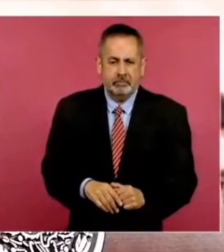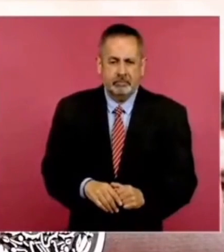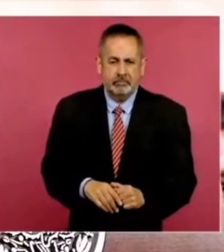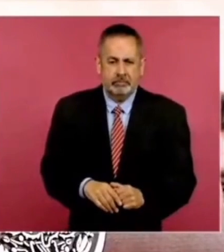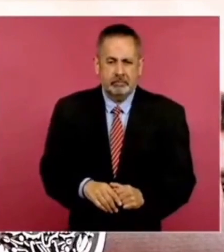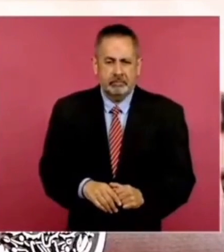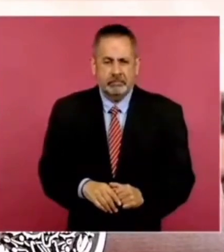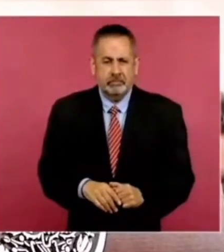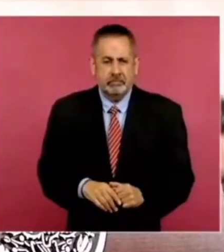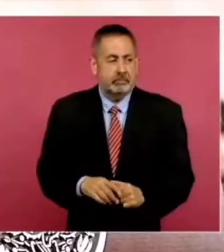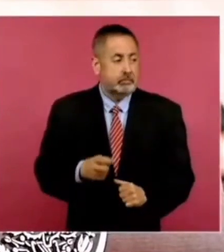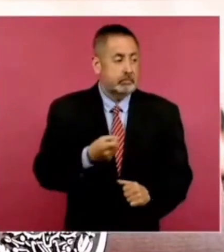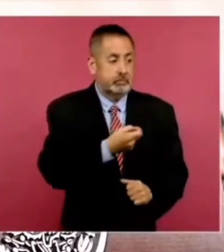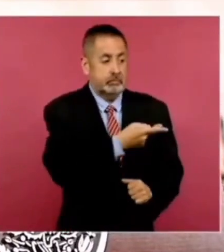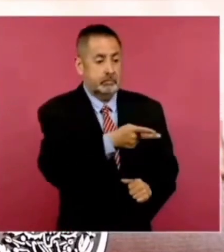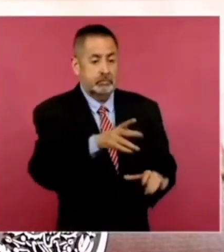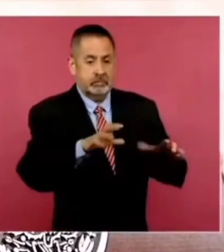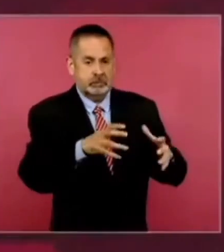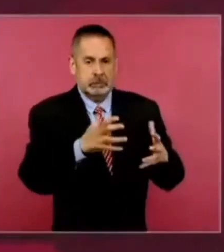ambiciosos